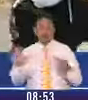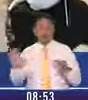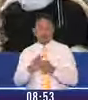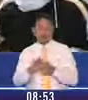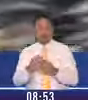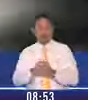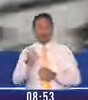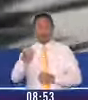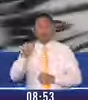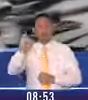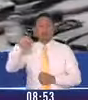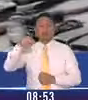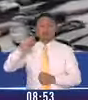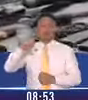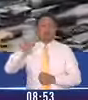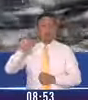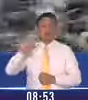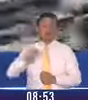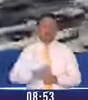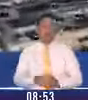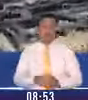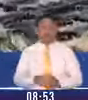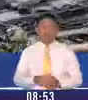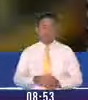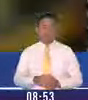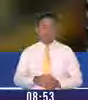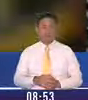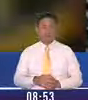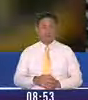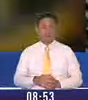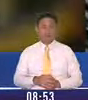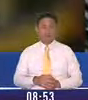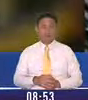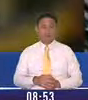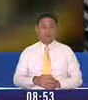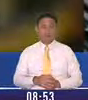Sinaloa de México. Informó Mía Sabeli Carrera.